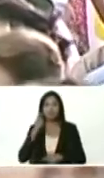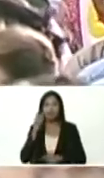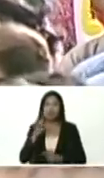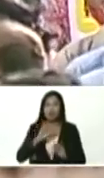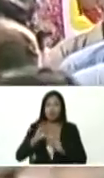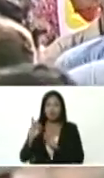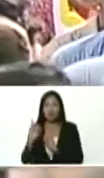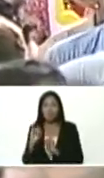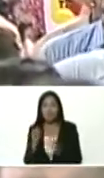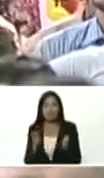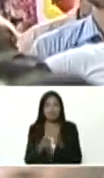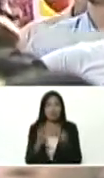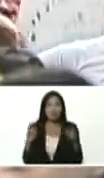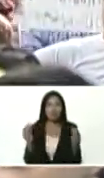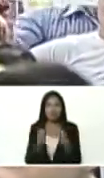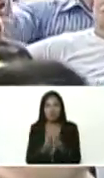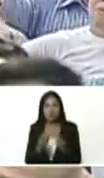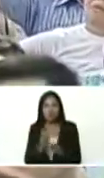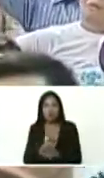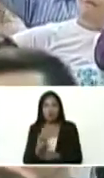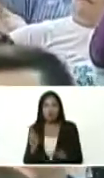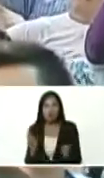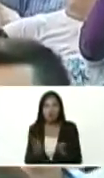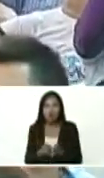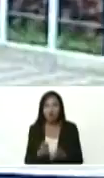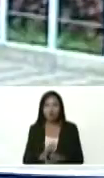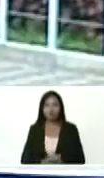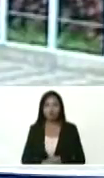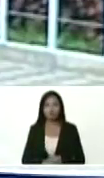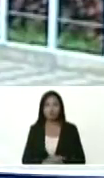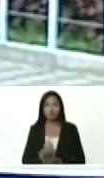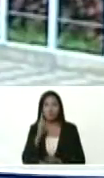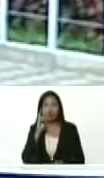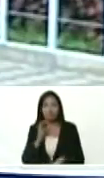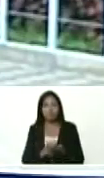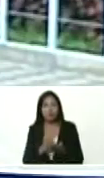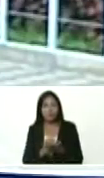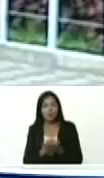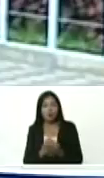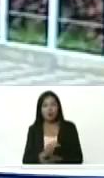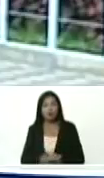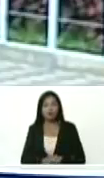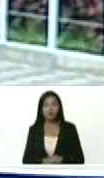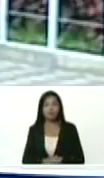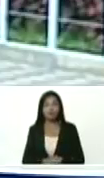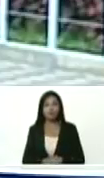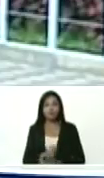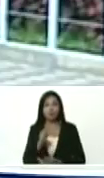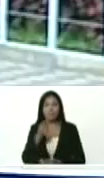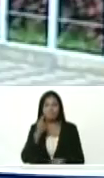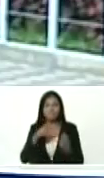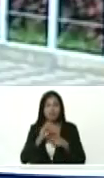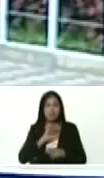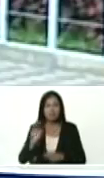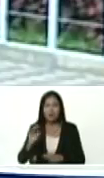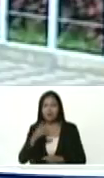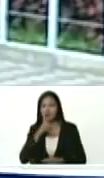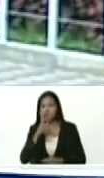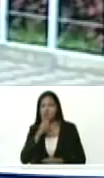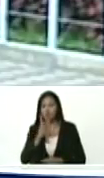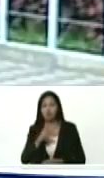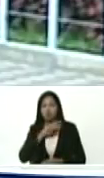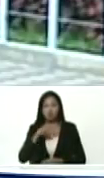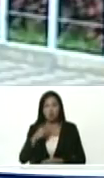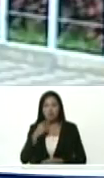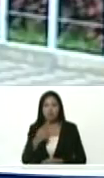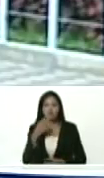esto es apenas un resumen de una de las pruebas de estos vende patria. Lo hemos